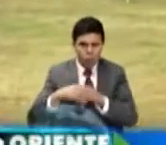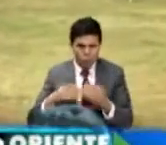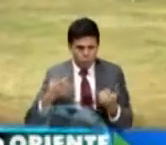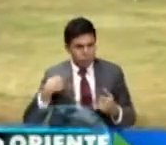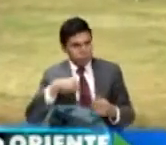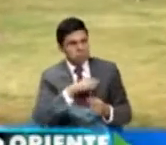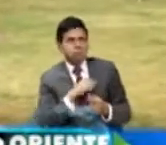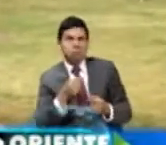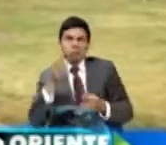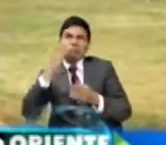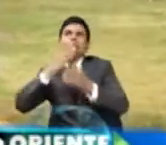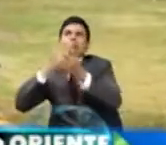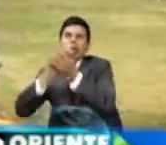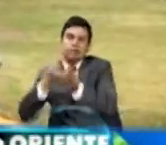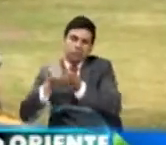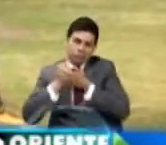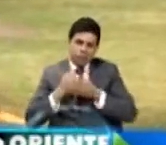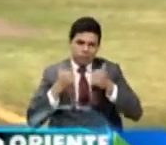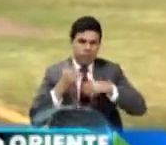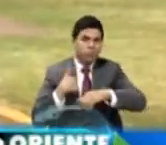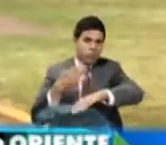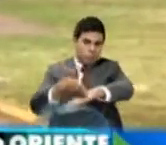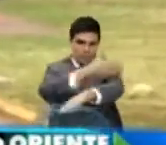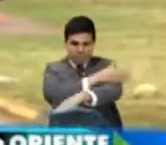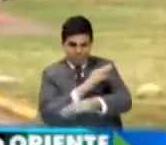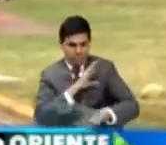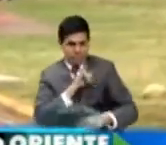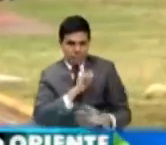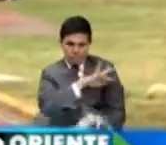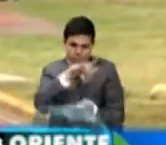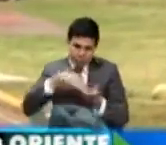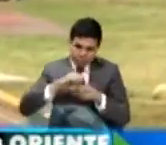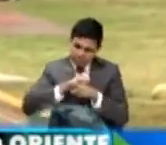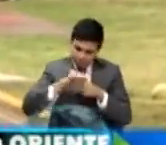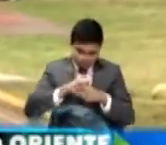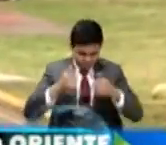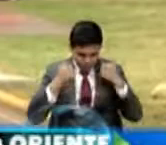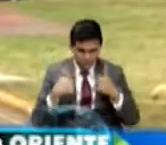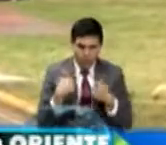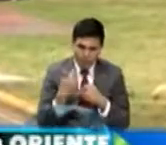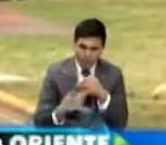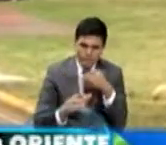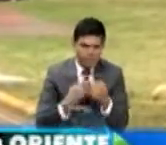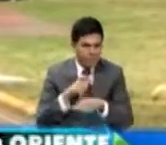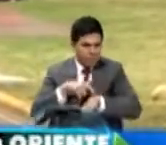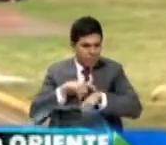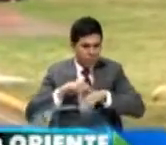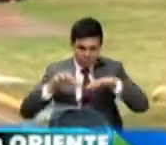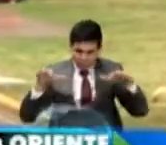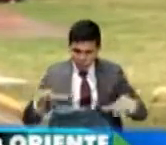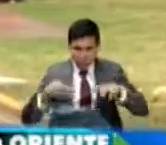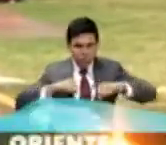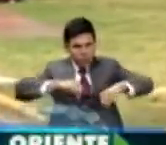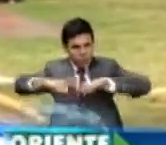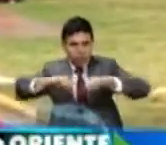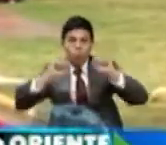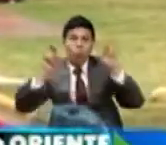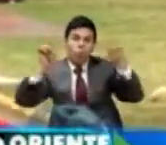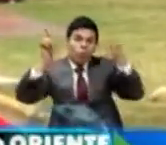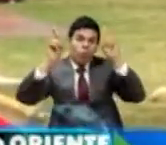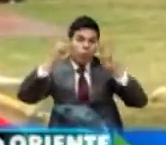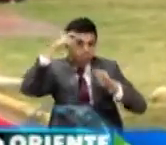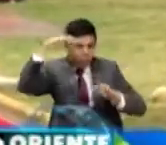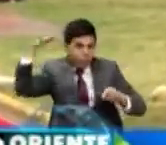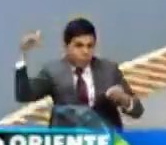gracias a Dios. Después de que llegué de Cali me he preparado bastante bien, he mejorado bastante mis tiempos y esperamos en Cartagena